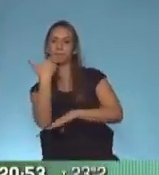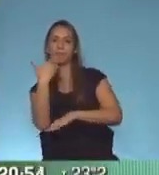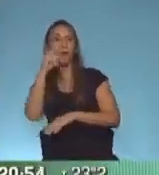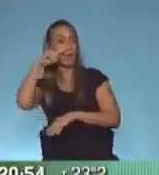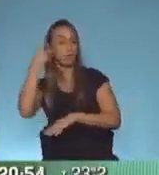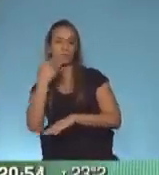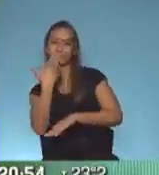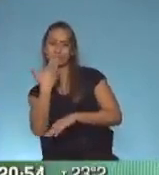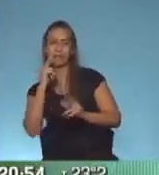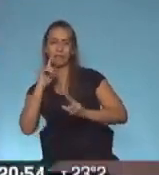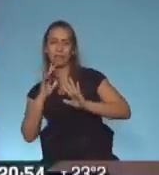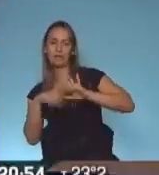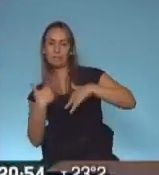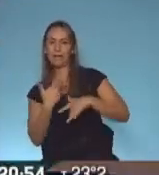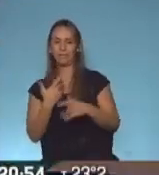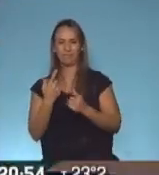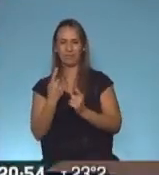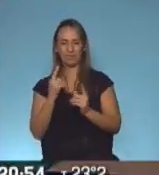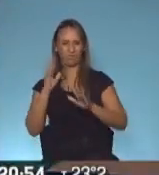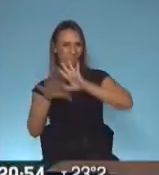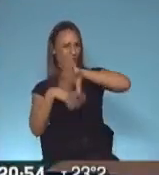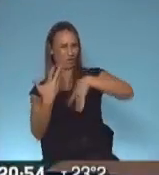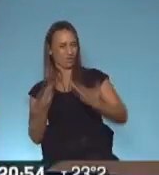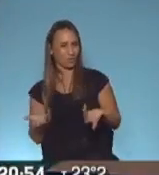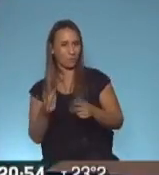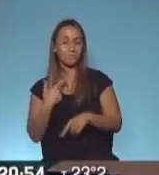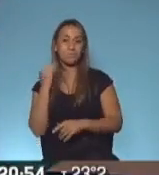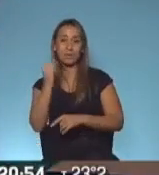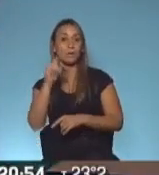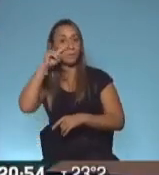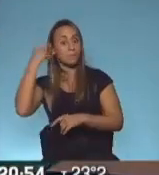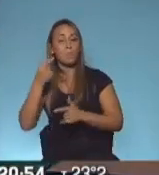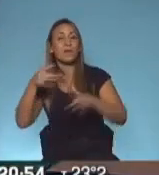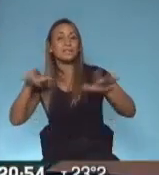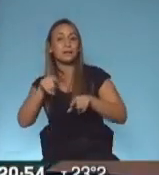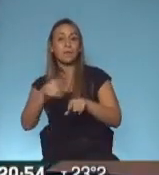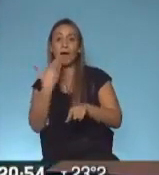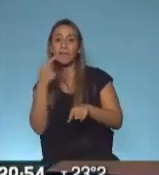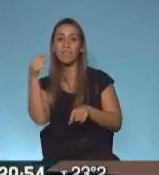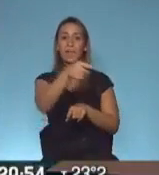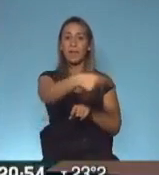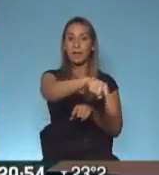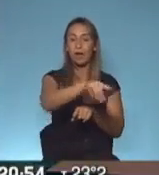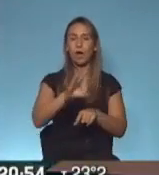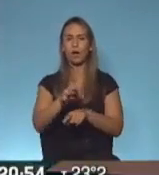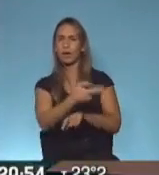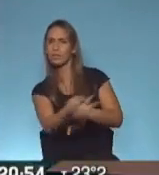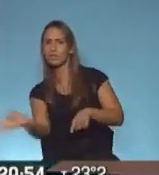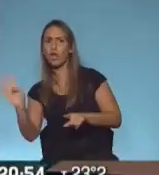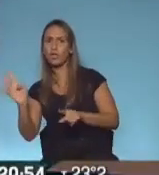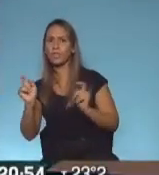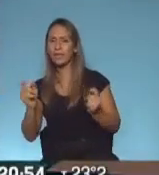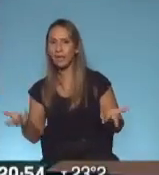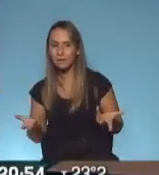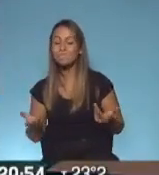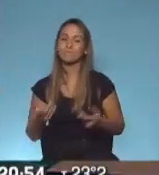repente pequeños empresarios puedan pensar que Alberto Fernández se estaba refiriendo a ellos en el discurso. Hubo toda una motivación en